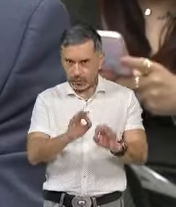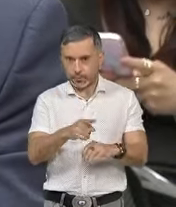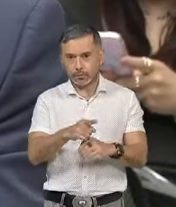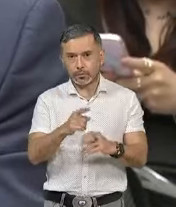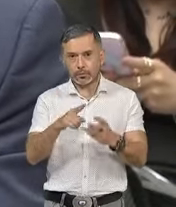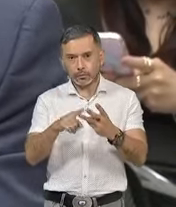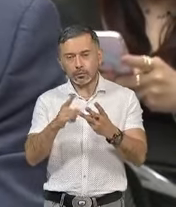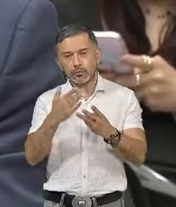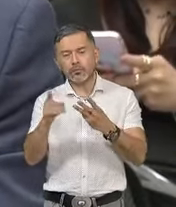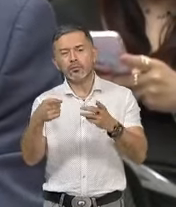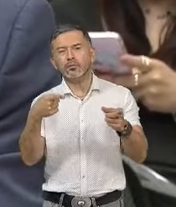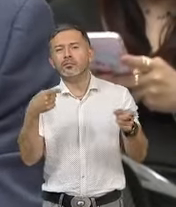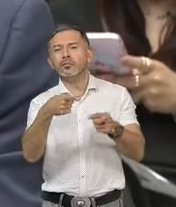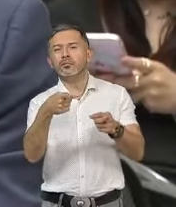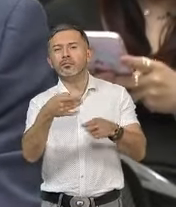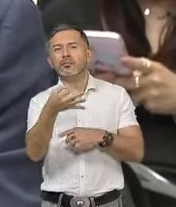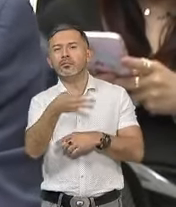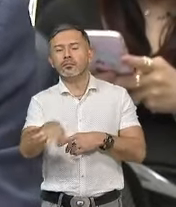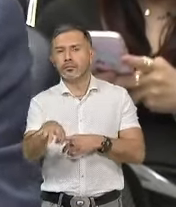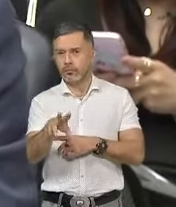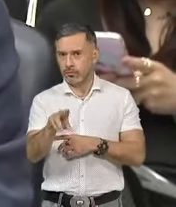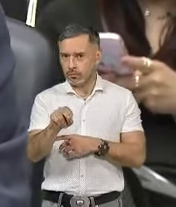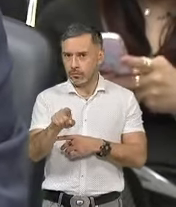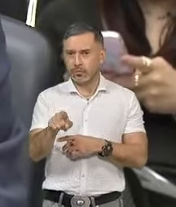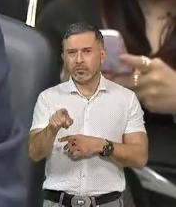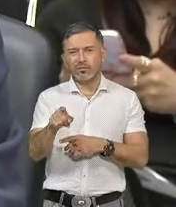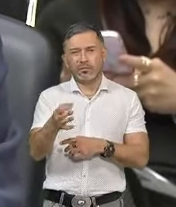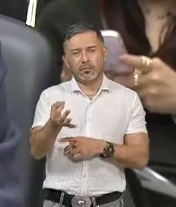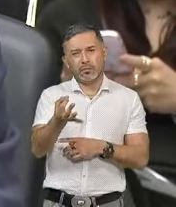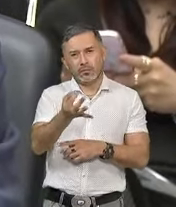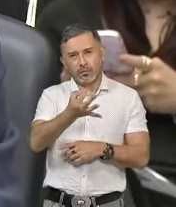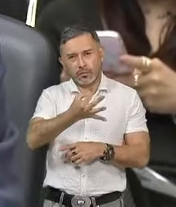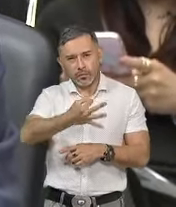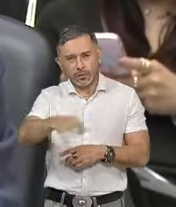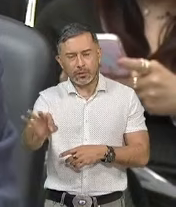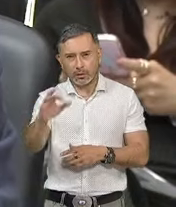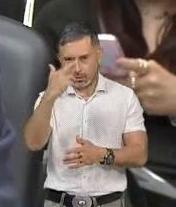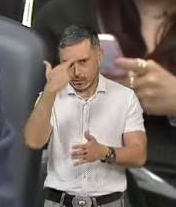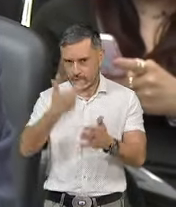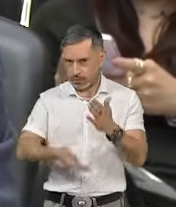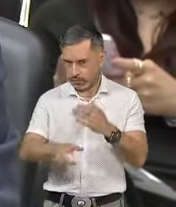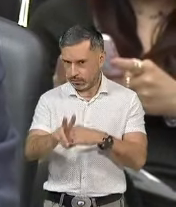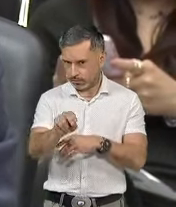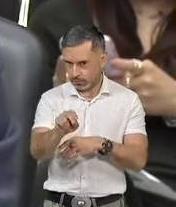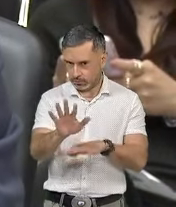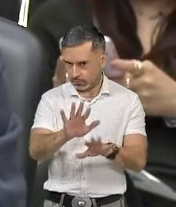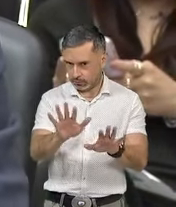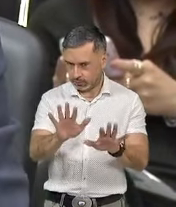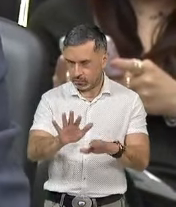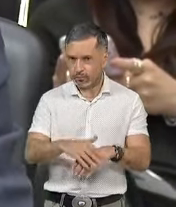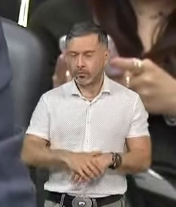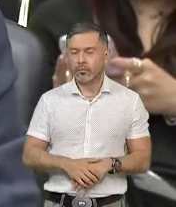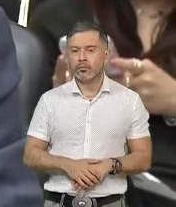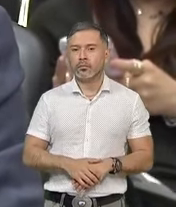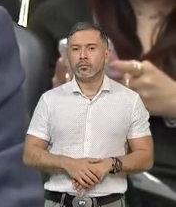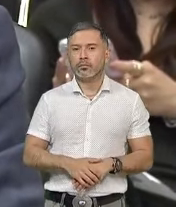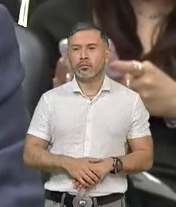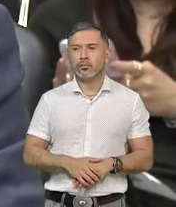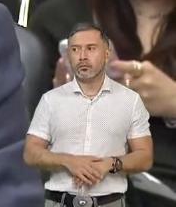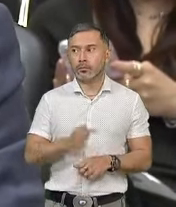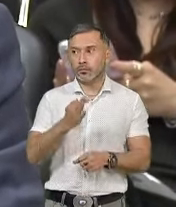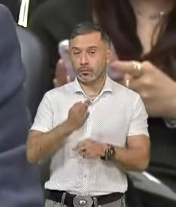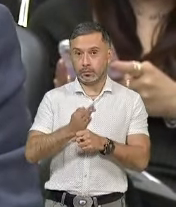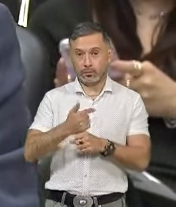los insultos con las majaderías traigo aquí en esta